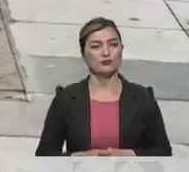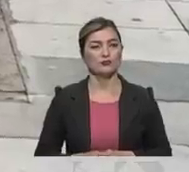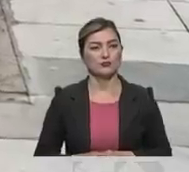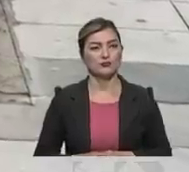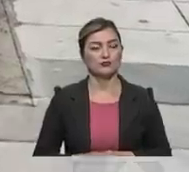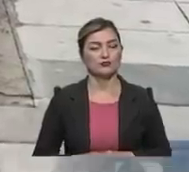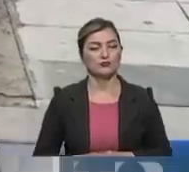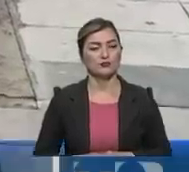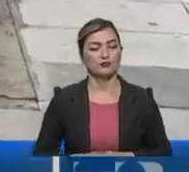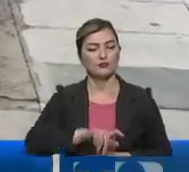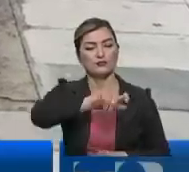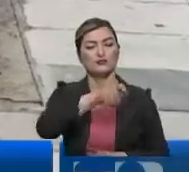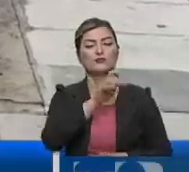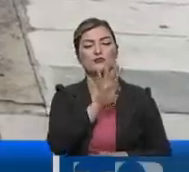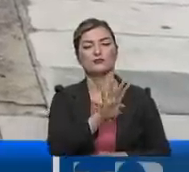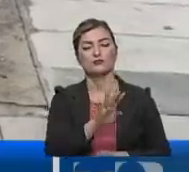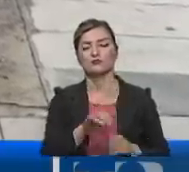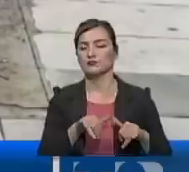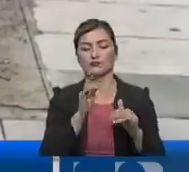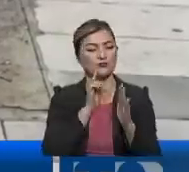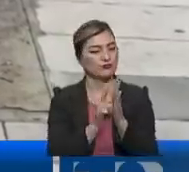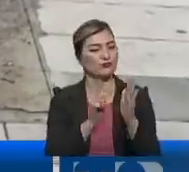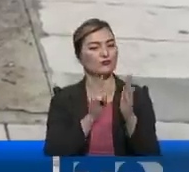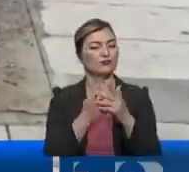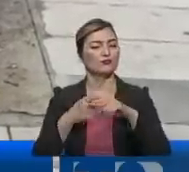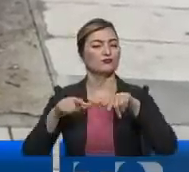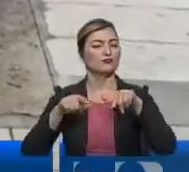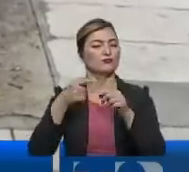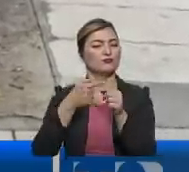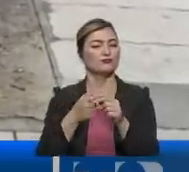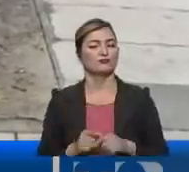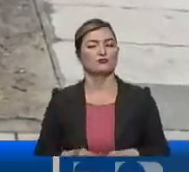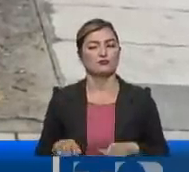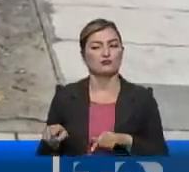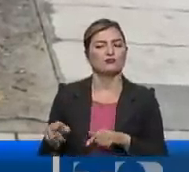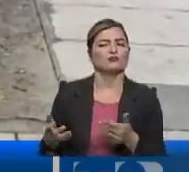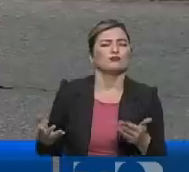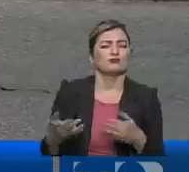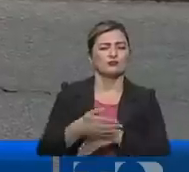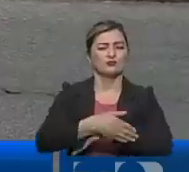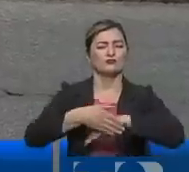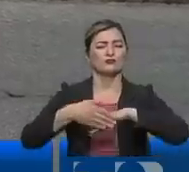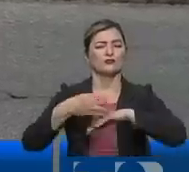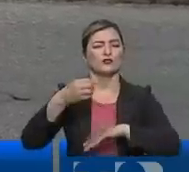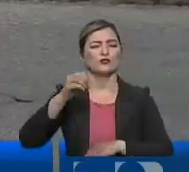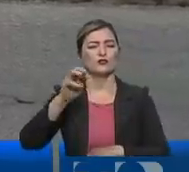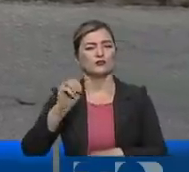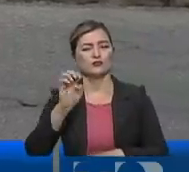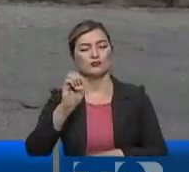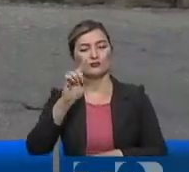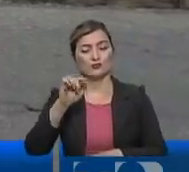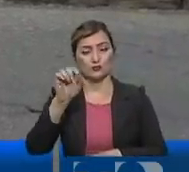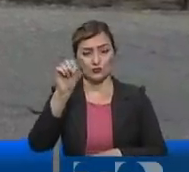Continúan llegando a este espacio denuncias de fugas de agua en diversos sectores de la capital. Esta vez, los moradores de la calle Teodoro Gómez de la Torre, en el sur de